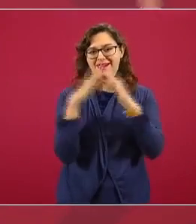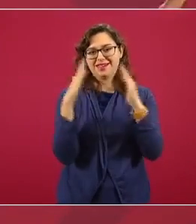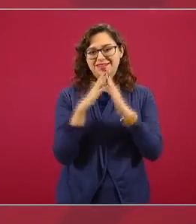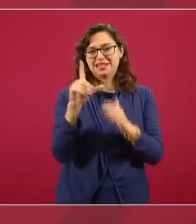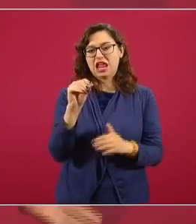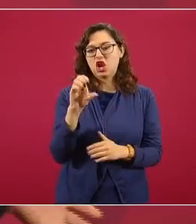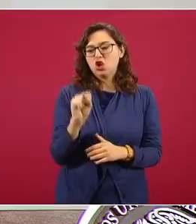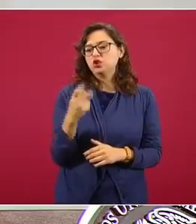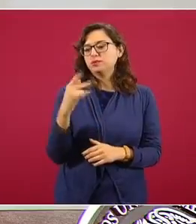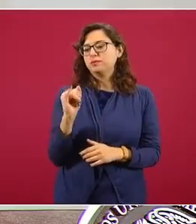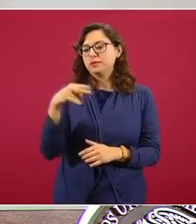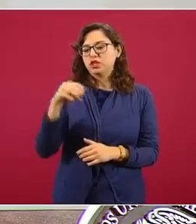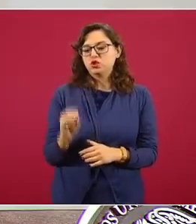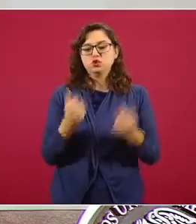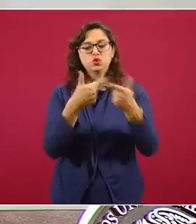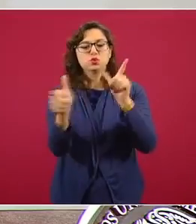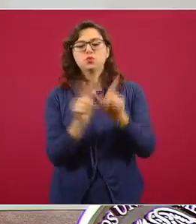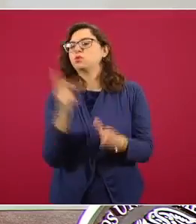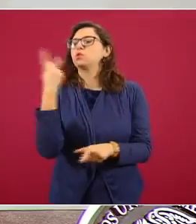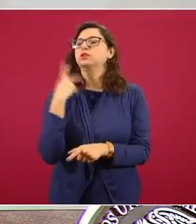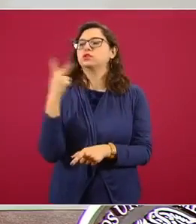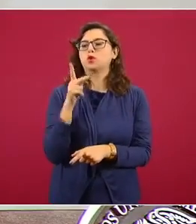al PRI,